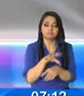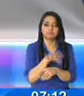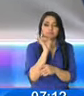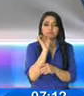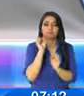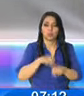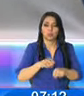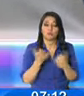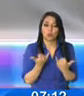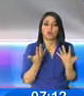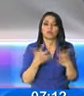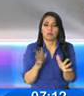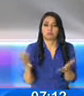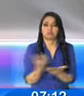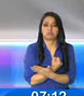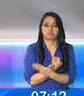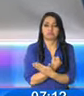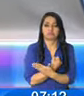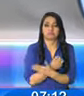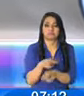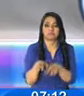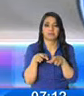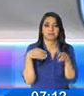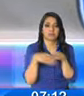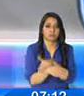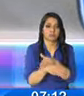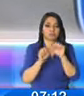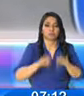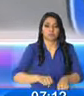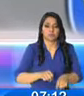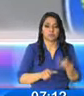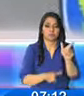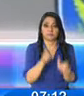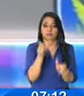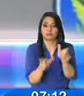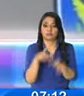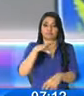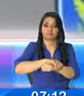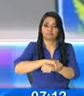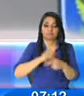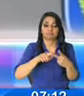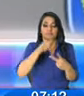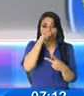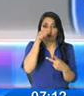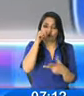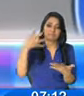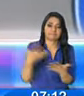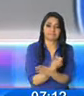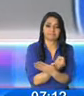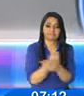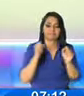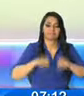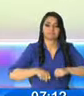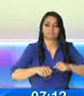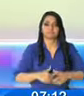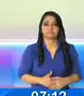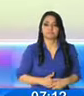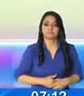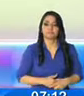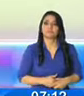hoy día con orden de allanamiento proceder a la detención de los ciudadanos de el decomiso de las sustancias sujetas fiscal